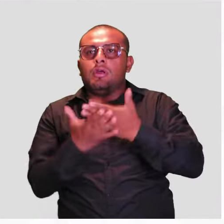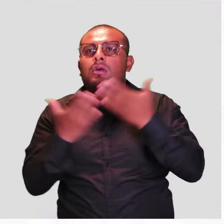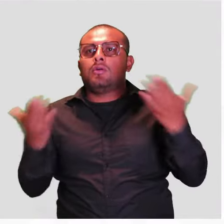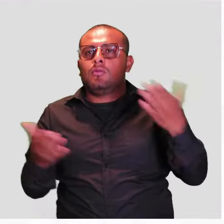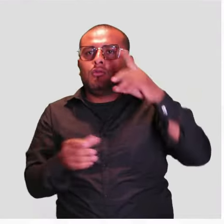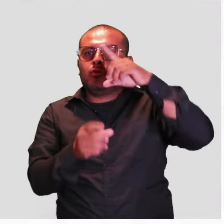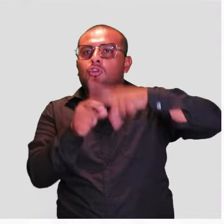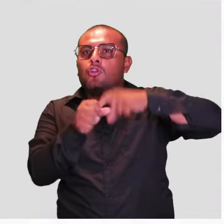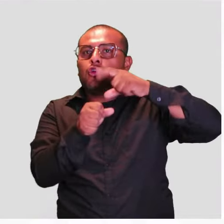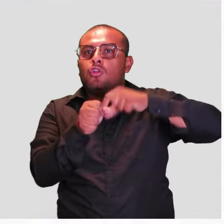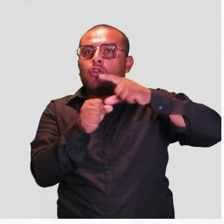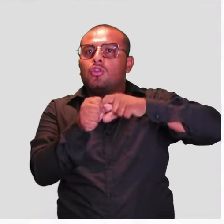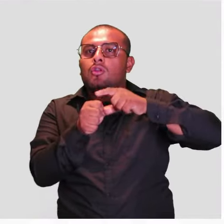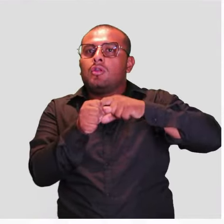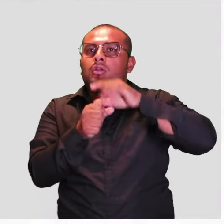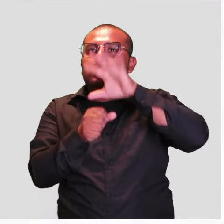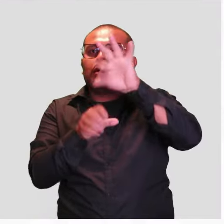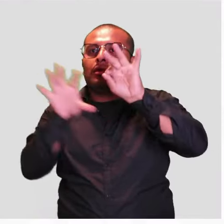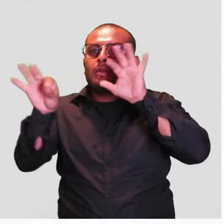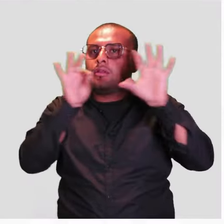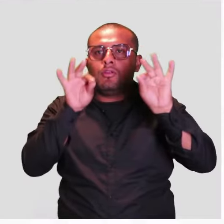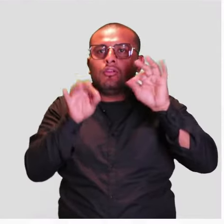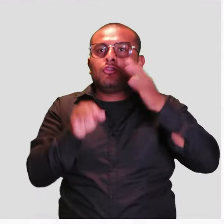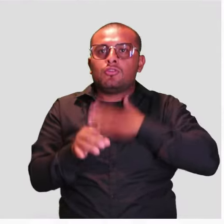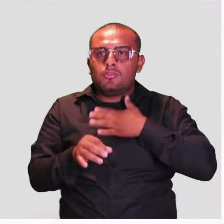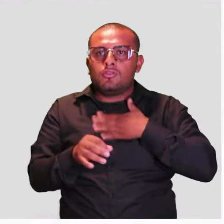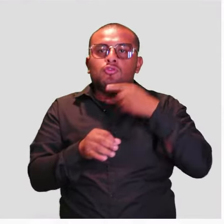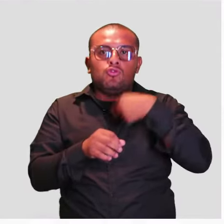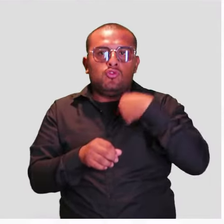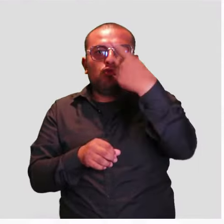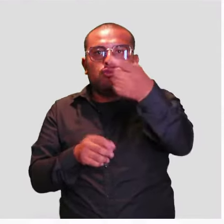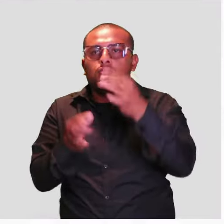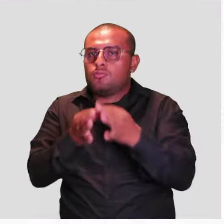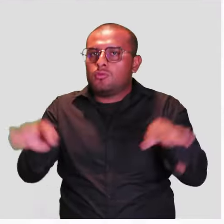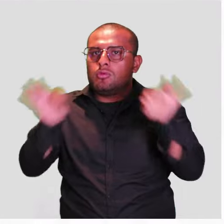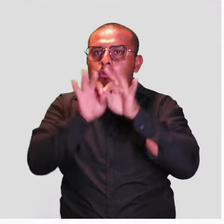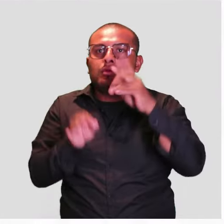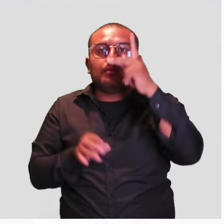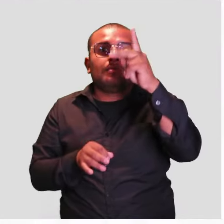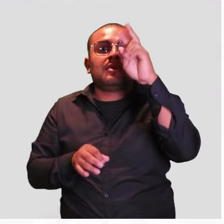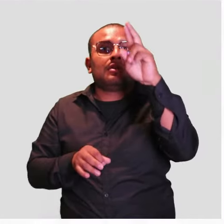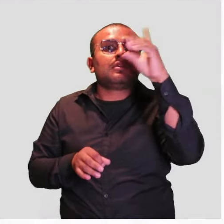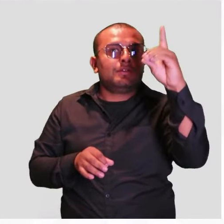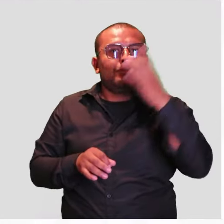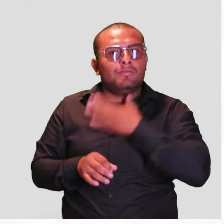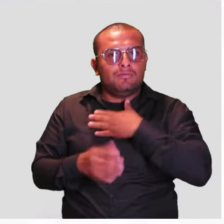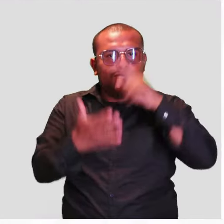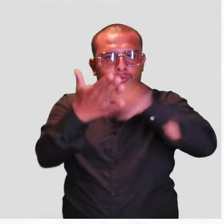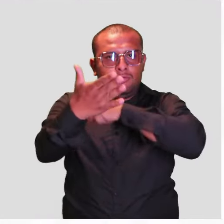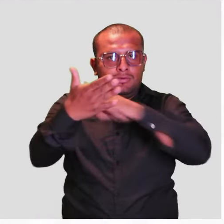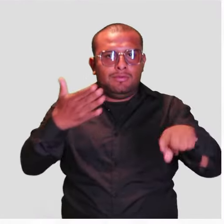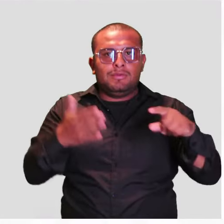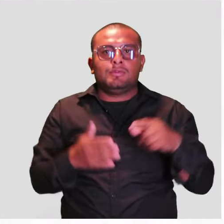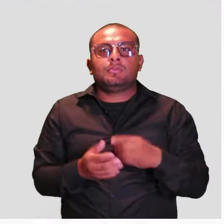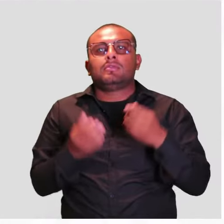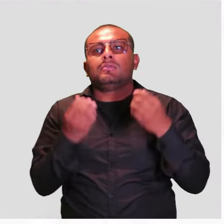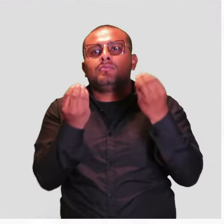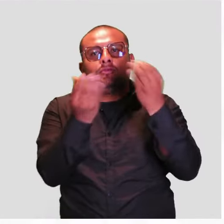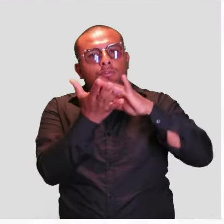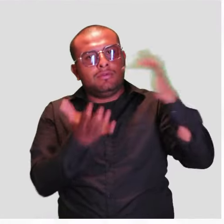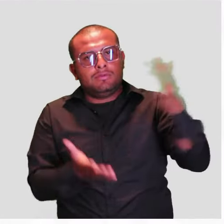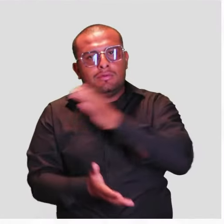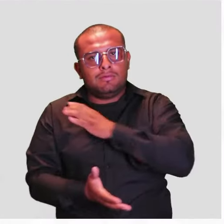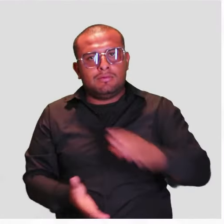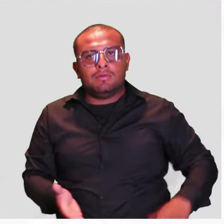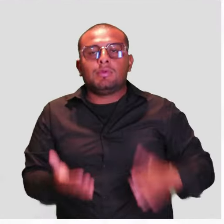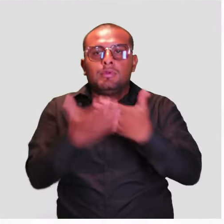vez se trata de ti. Vota Miriam Gómez, vota PRD. Gracias, candidata Miriam Gómez del PRD. Y